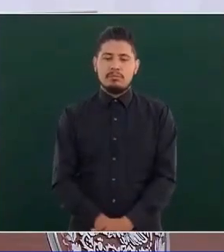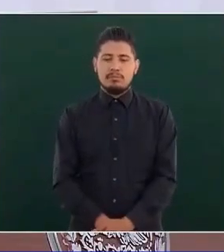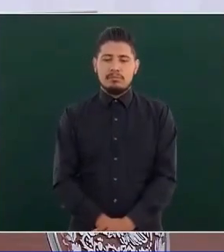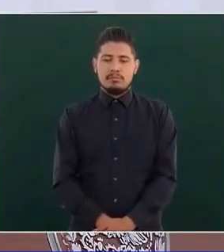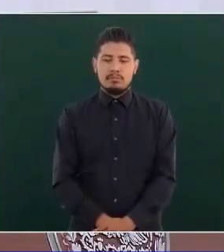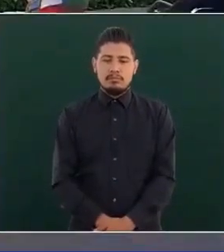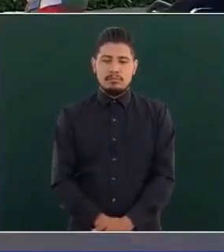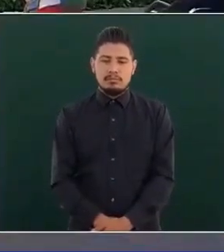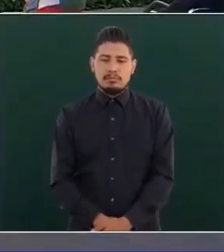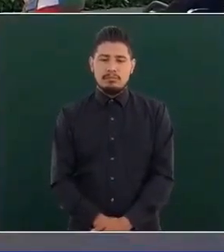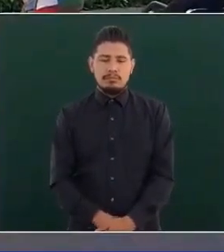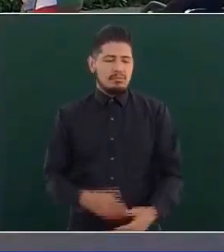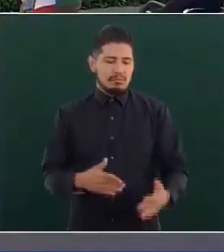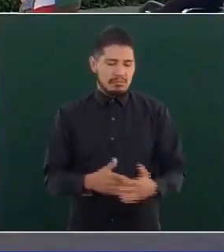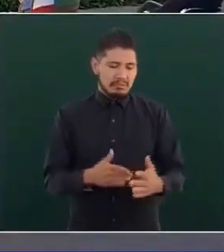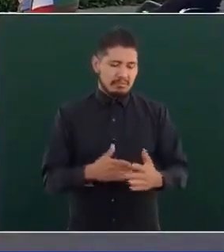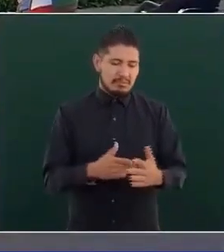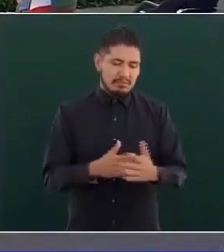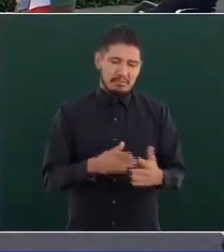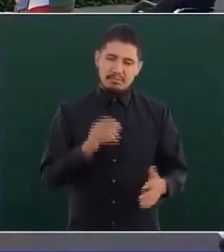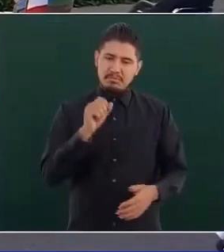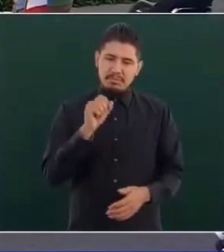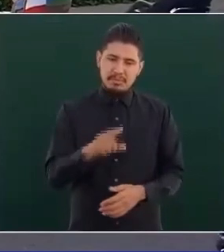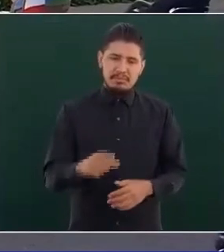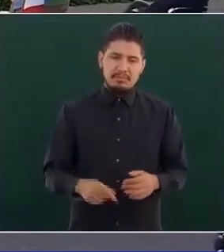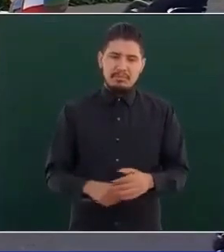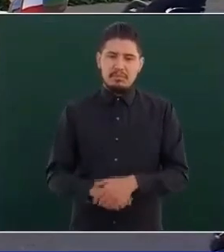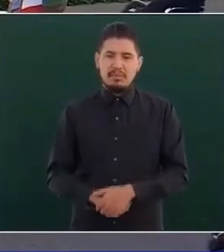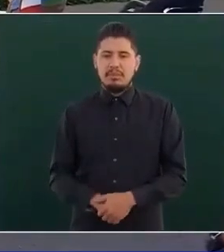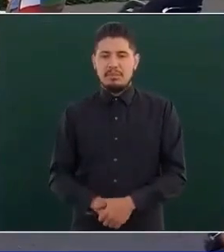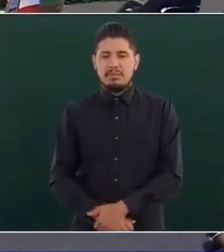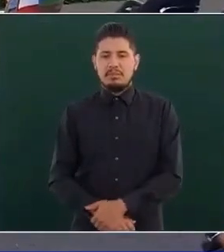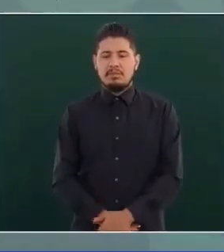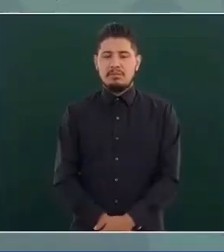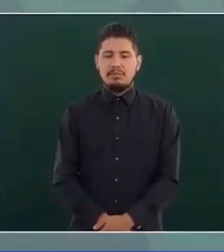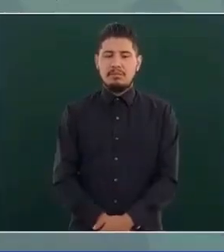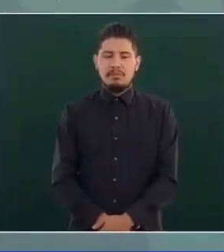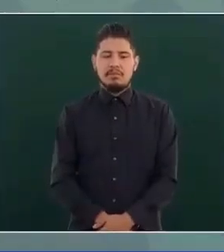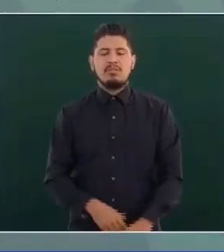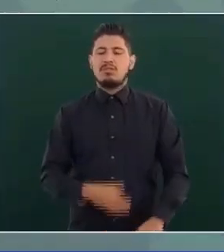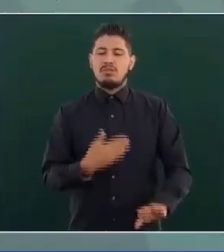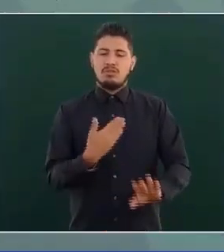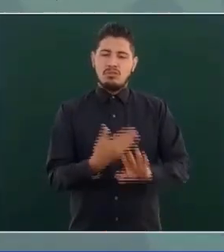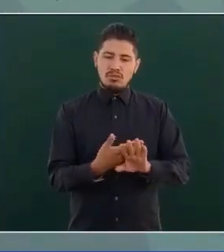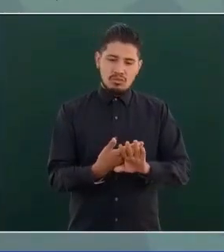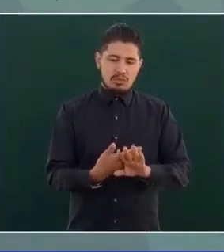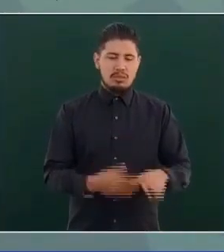y las mismas fuerzas estas conservadoras en contra,